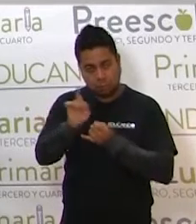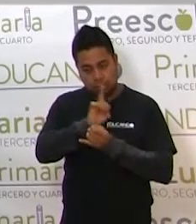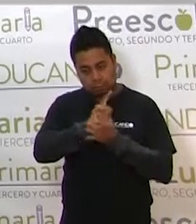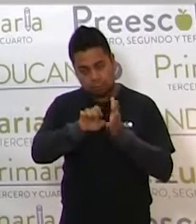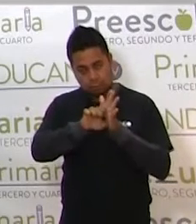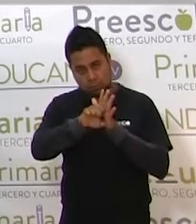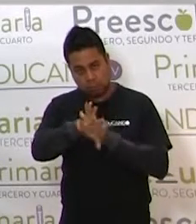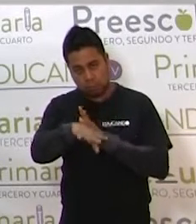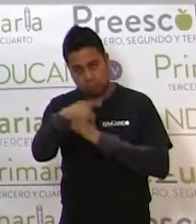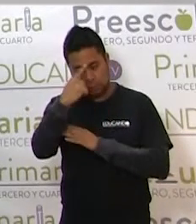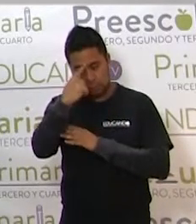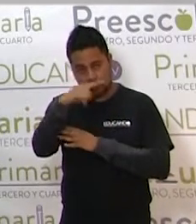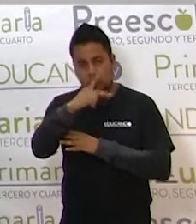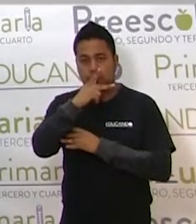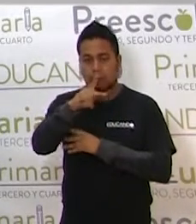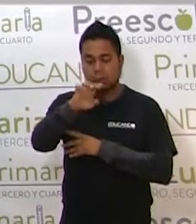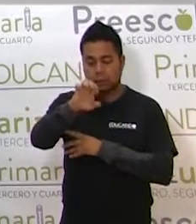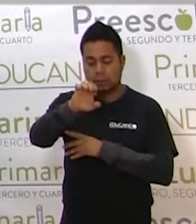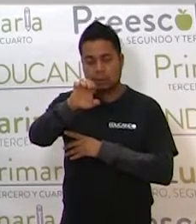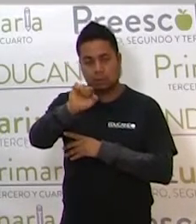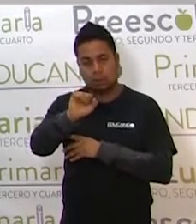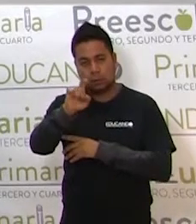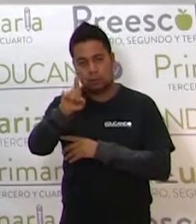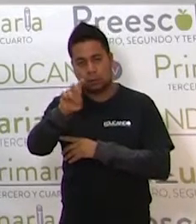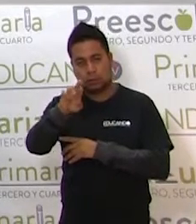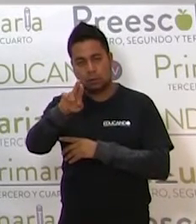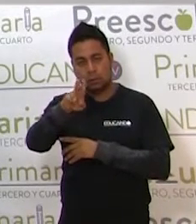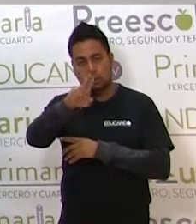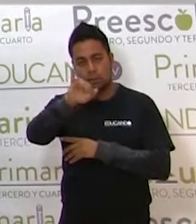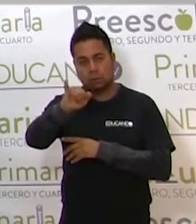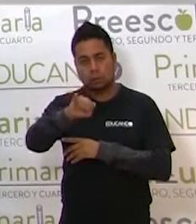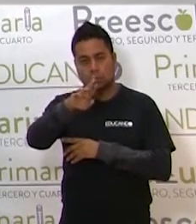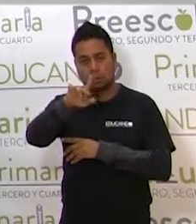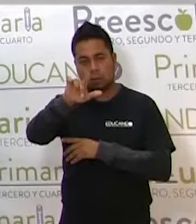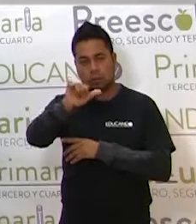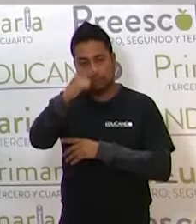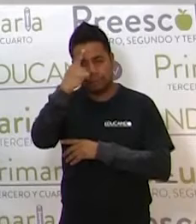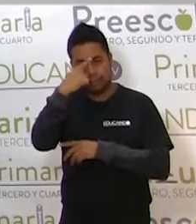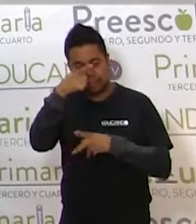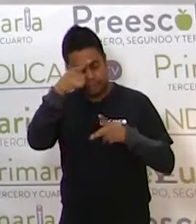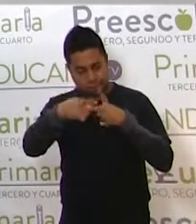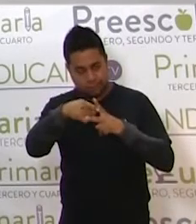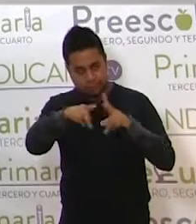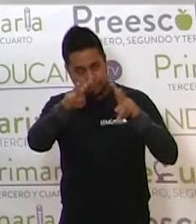son las esdrújulas en lo que es la métrica vamos a tener lo que es